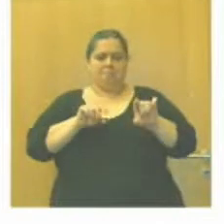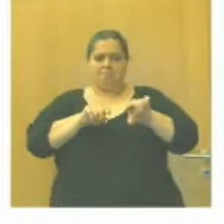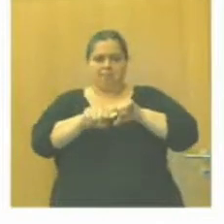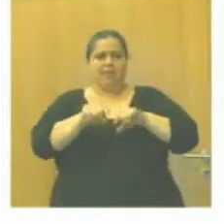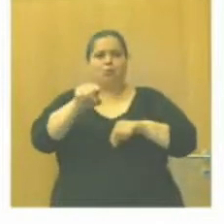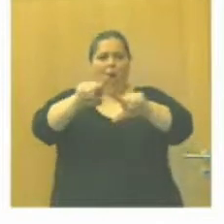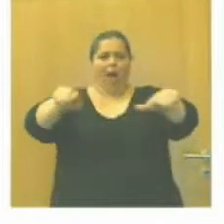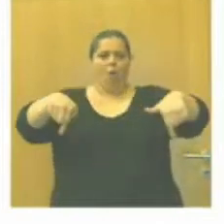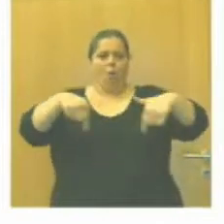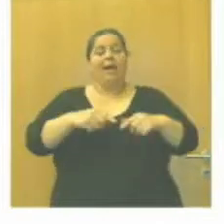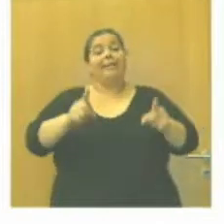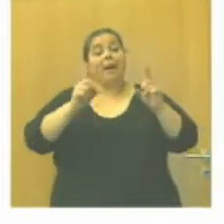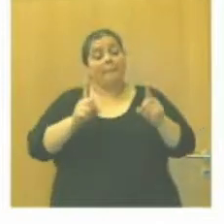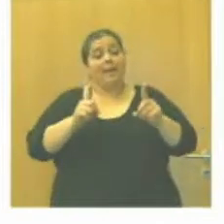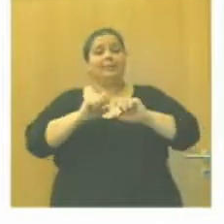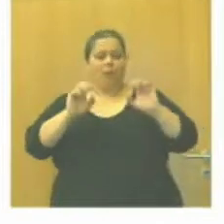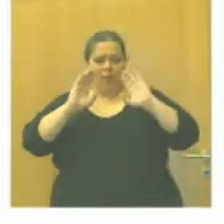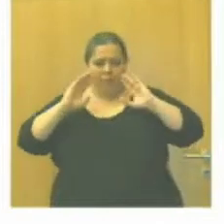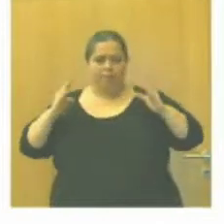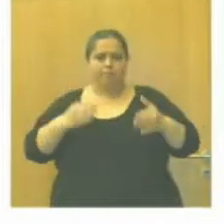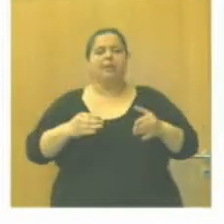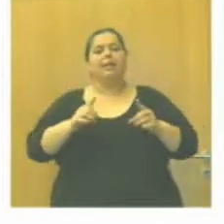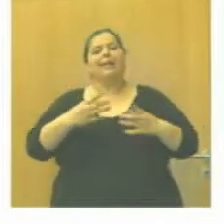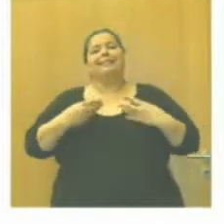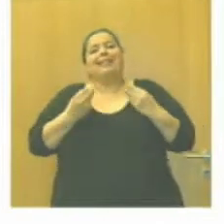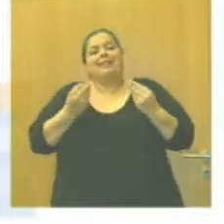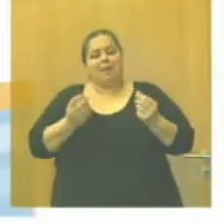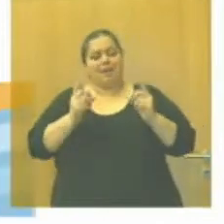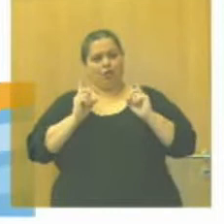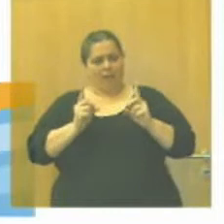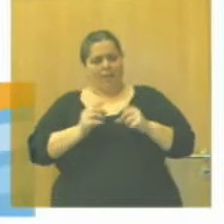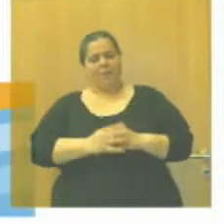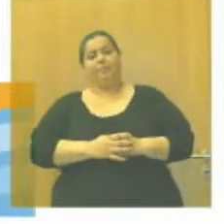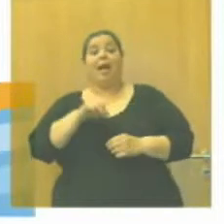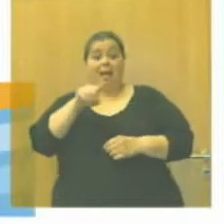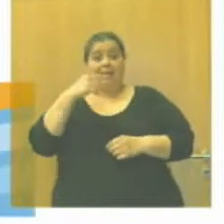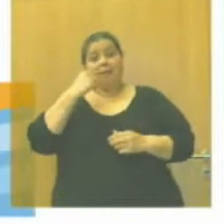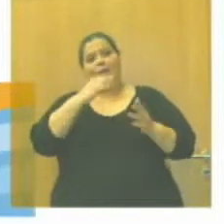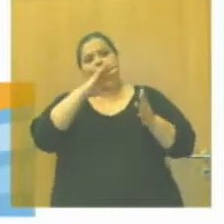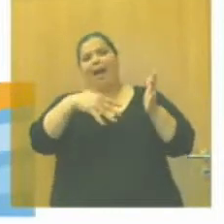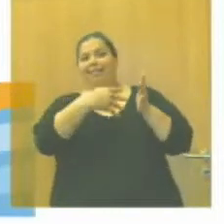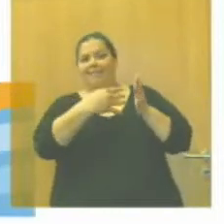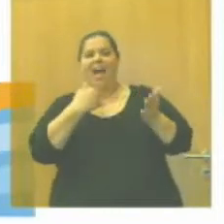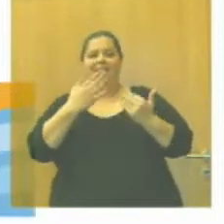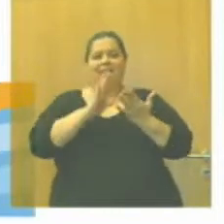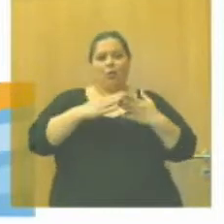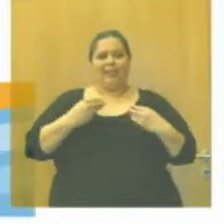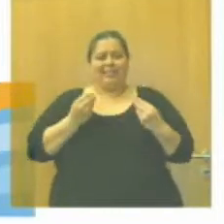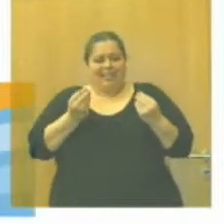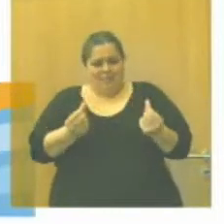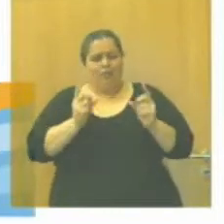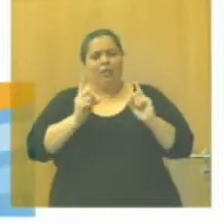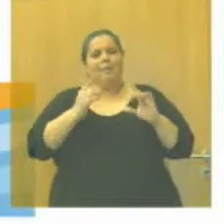su aula. Y también se enfoca mucho en los sentimientos, entonces hay una tabla de sentimientos, se habla mucho